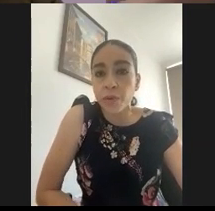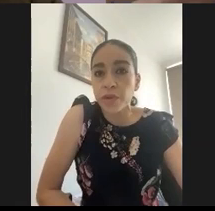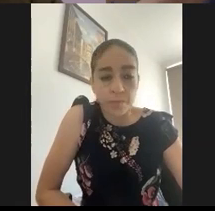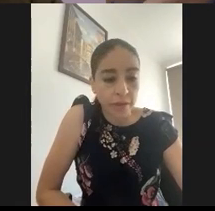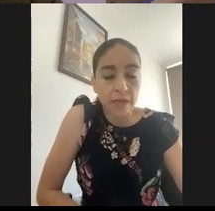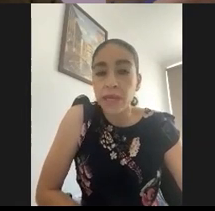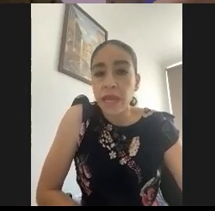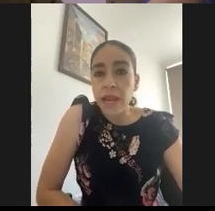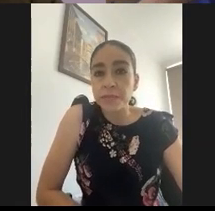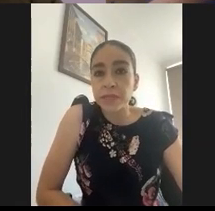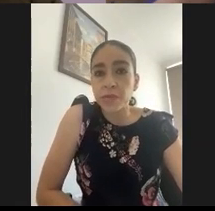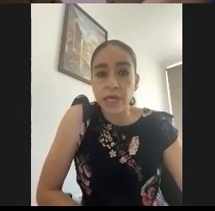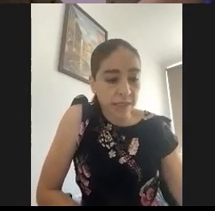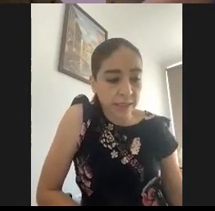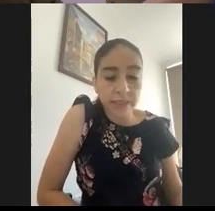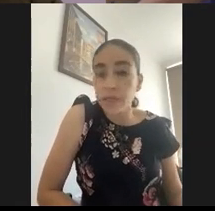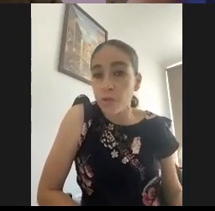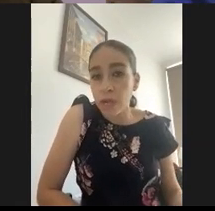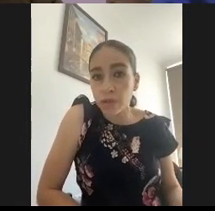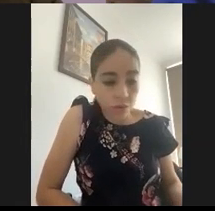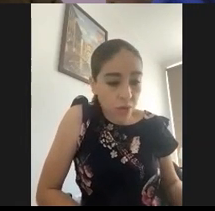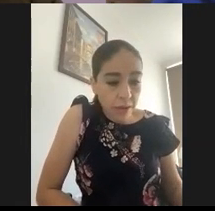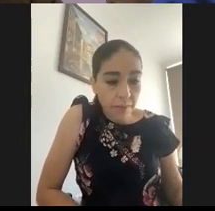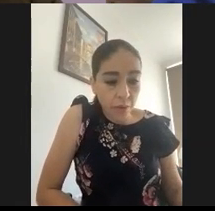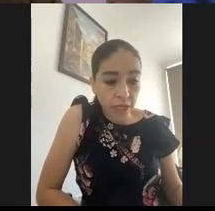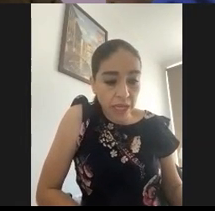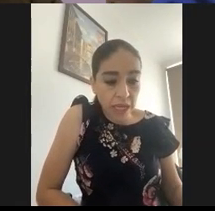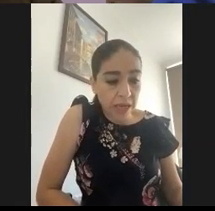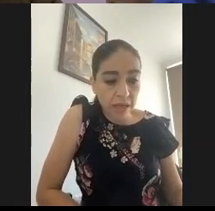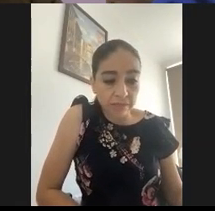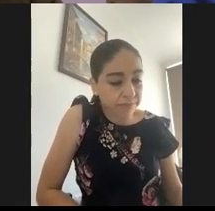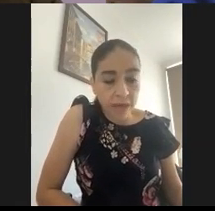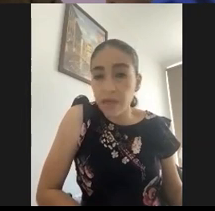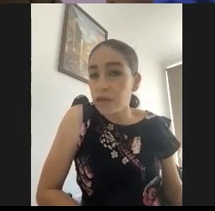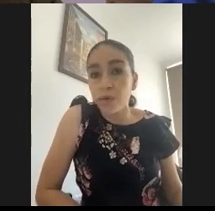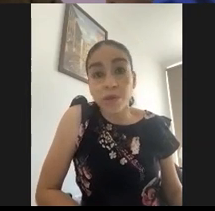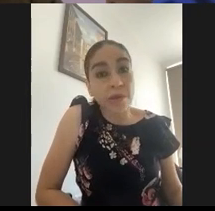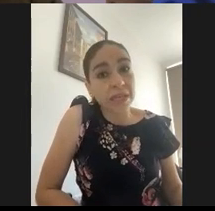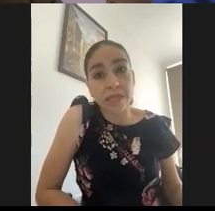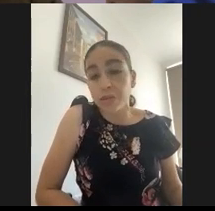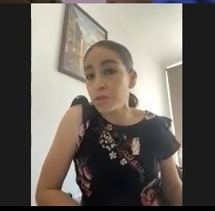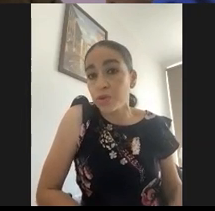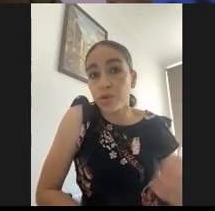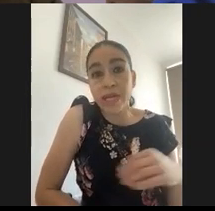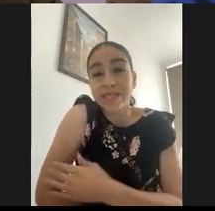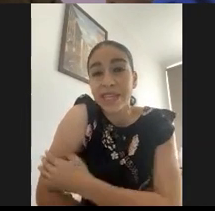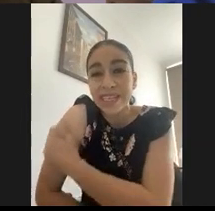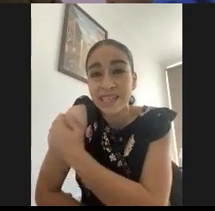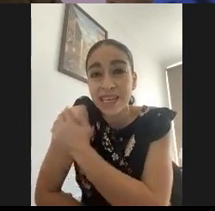dónde pueden las personas estar circulando, porque, ay, cómo nos falta eso. Yo creo